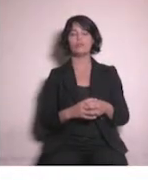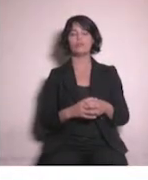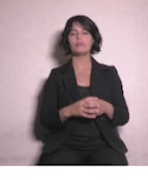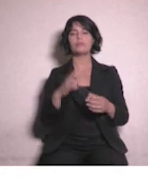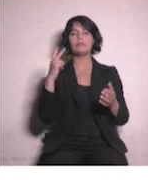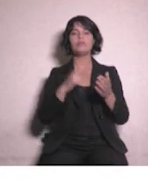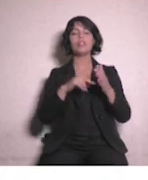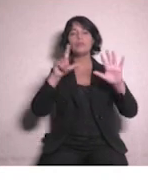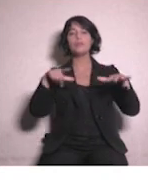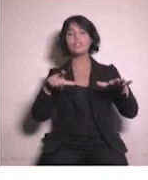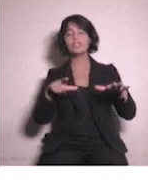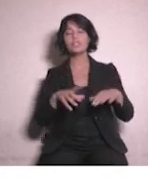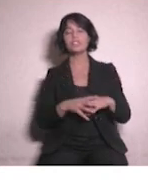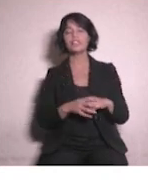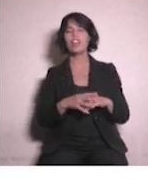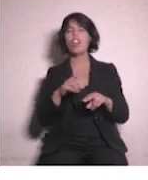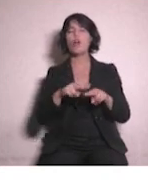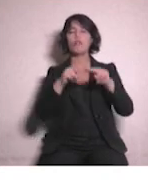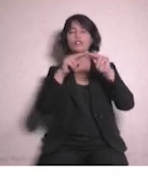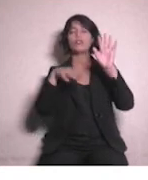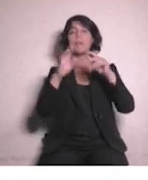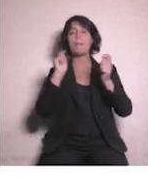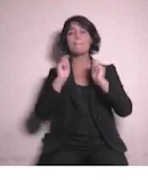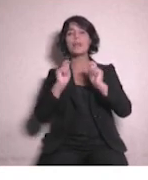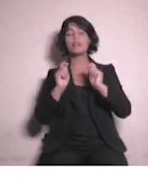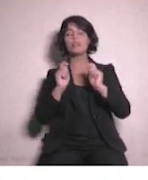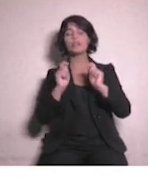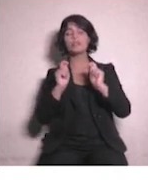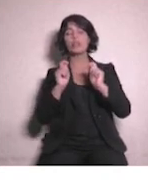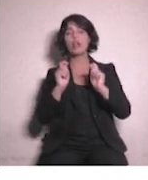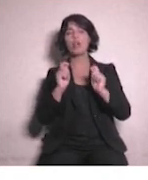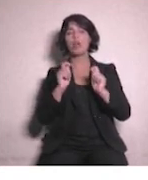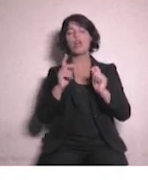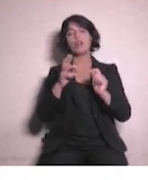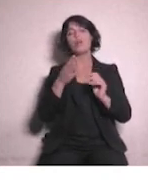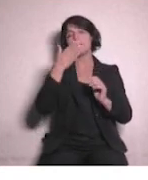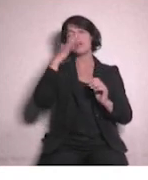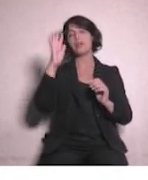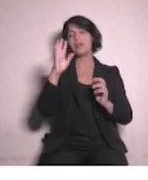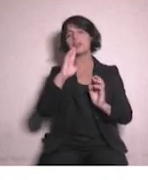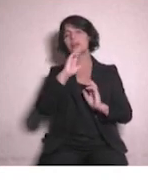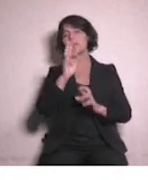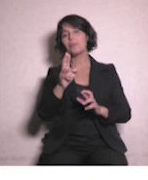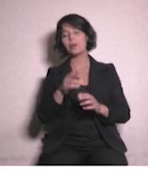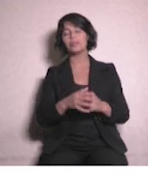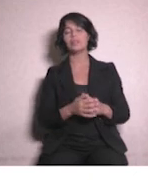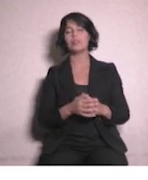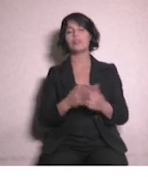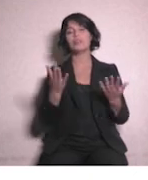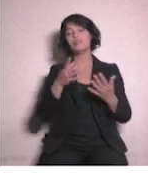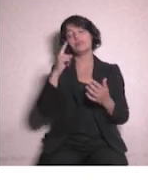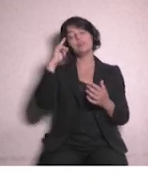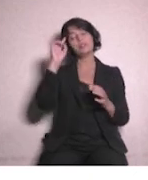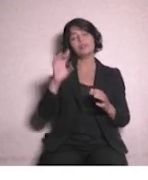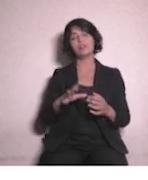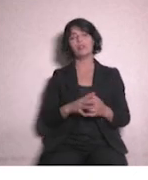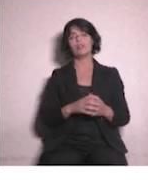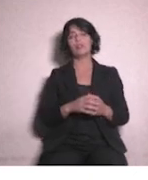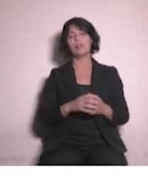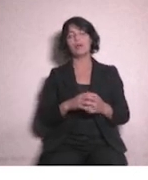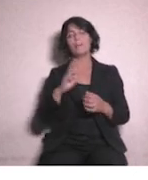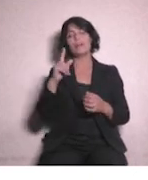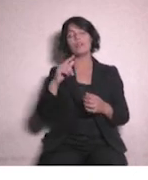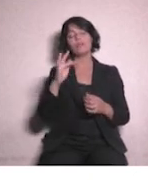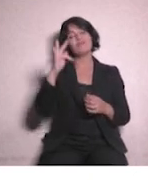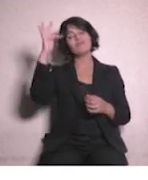El 2017... los fondos más riesgosos tuvieron los mayores resultados, tal como se espera. Pero para